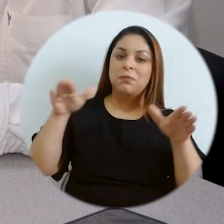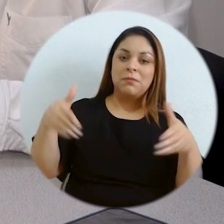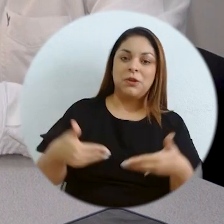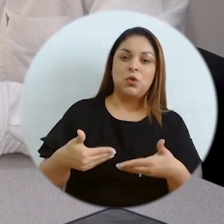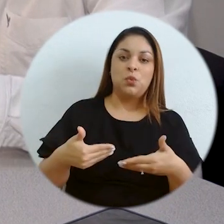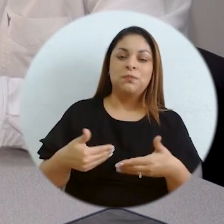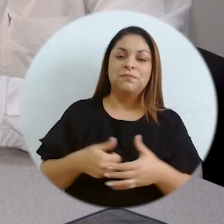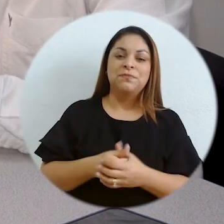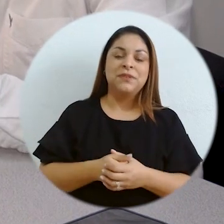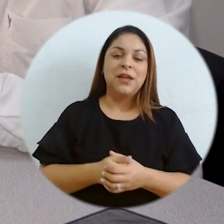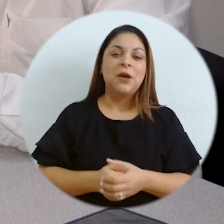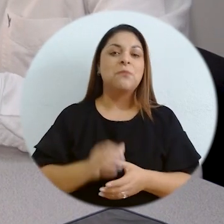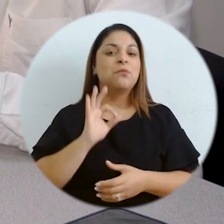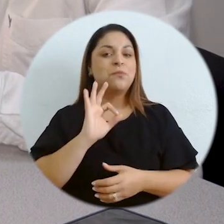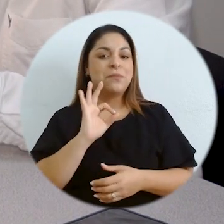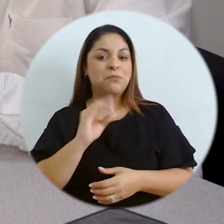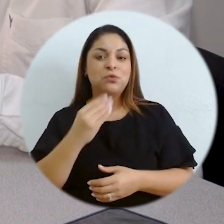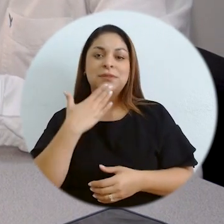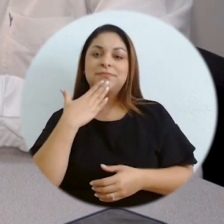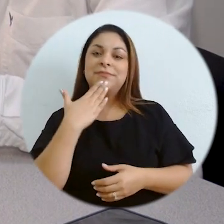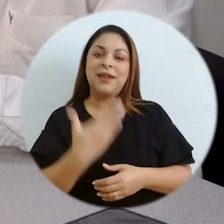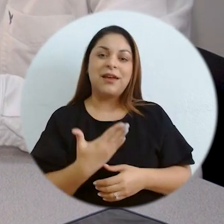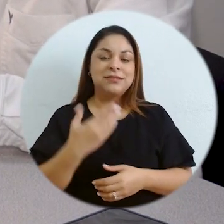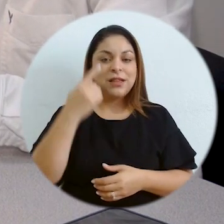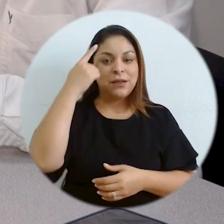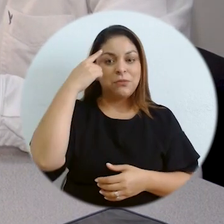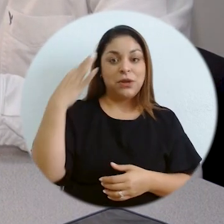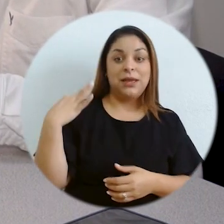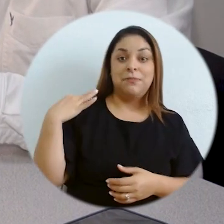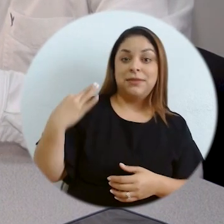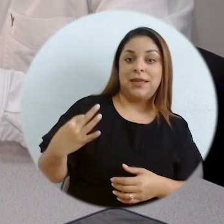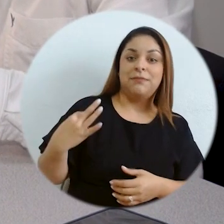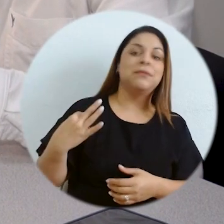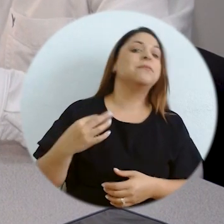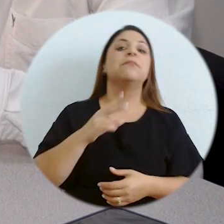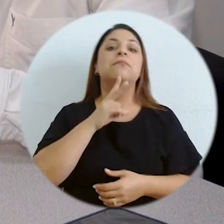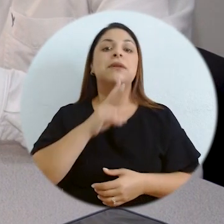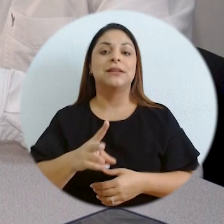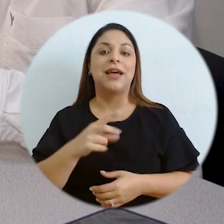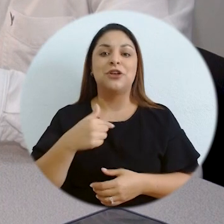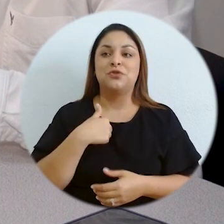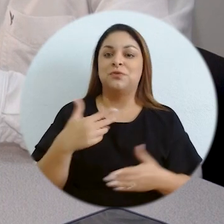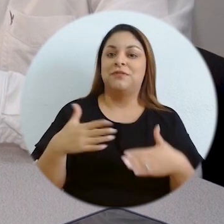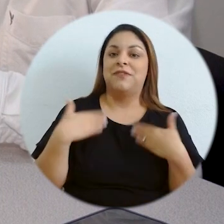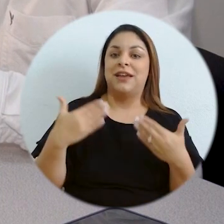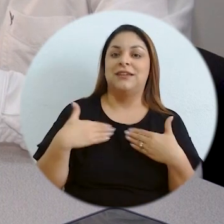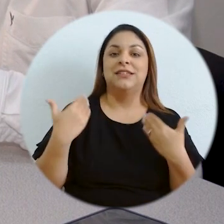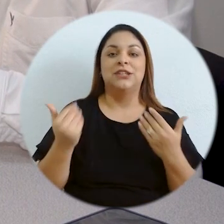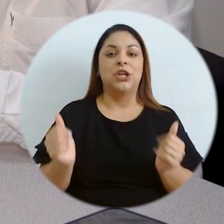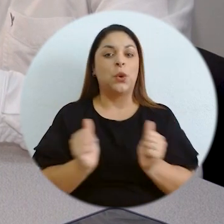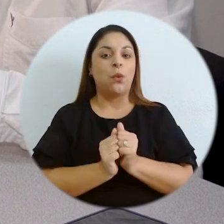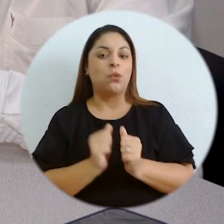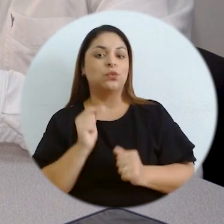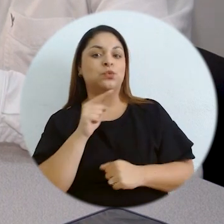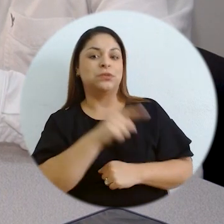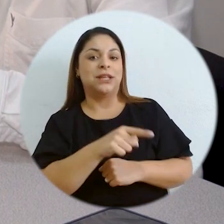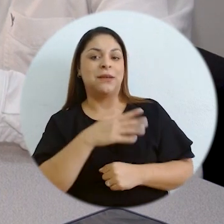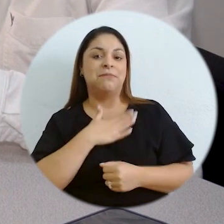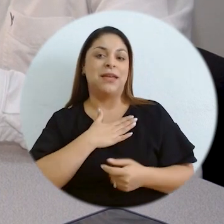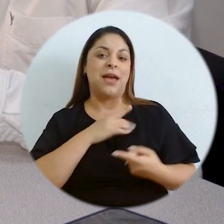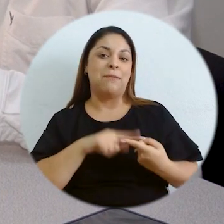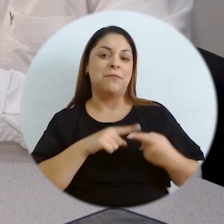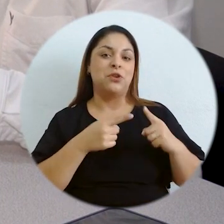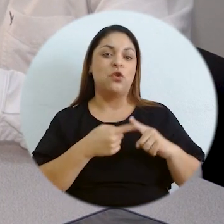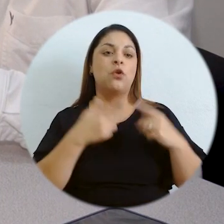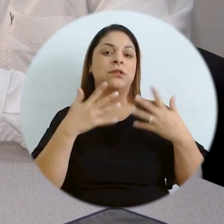gusto compartir este episodio con usted. Bien hallado, muchísimas gracias, Víctor, por invitarme. La verdad que estoy, encantado de estar